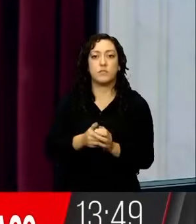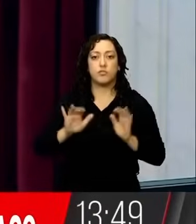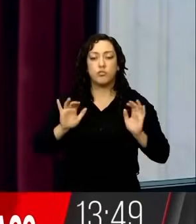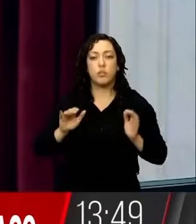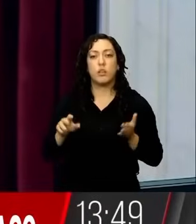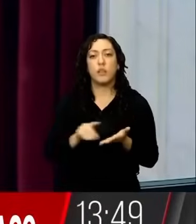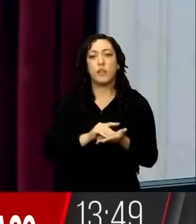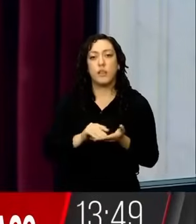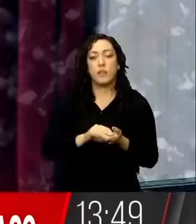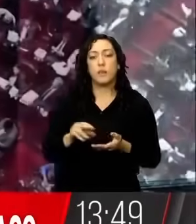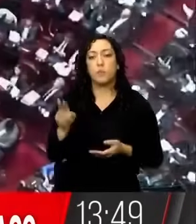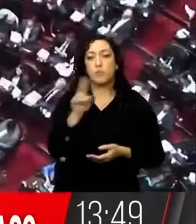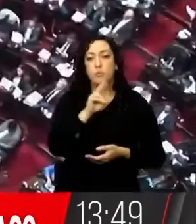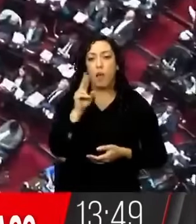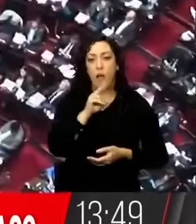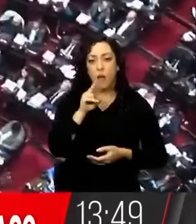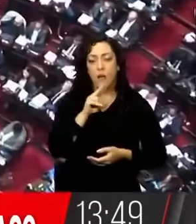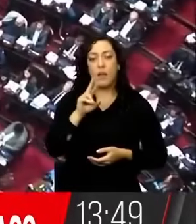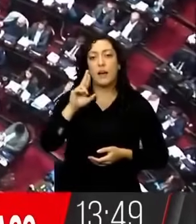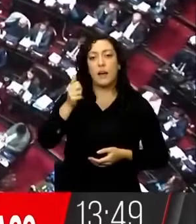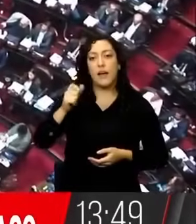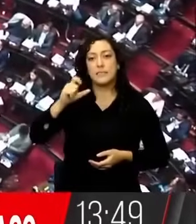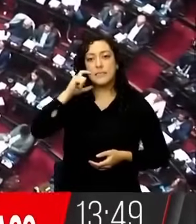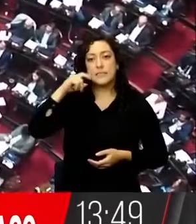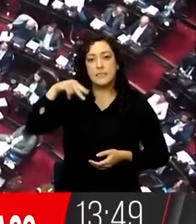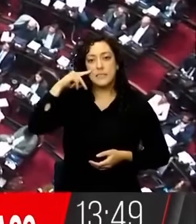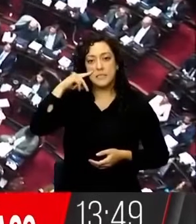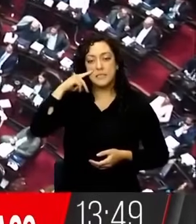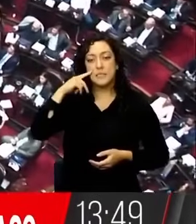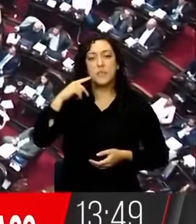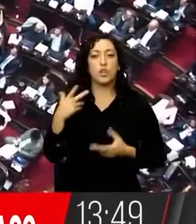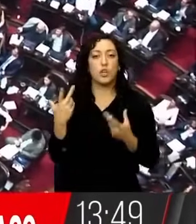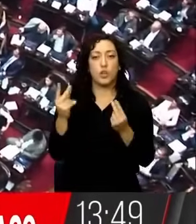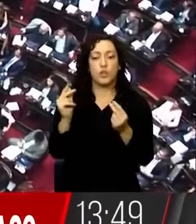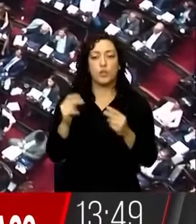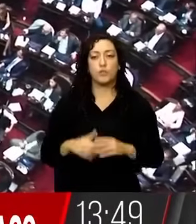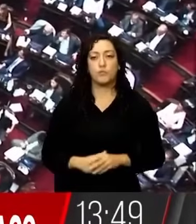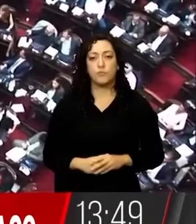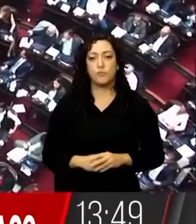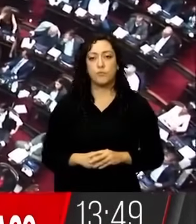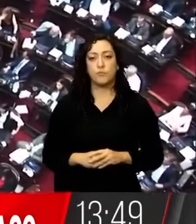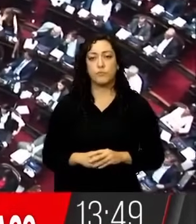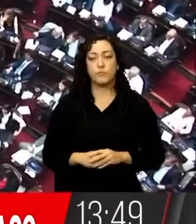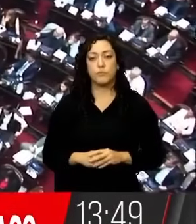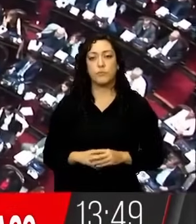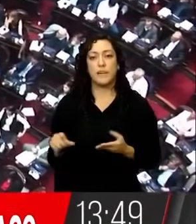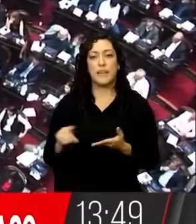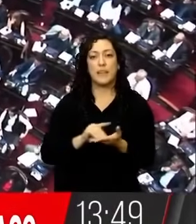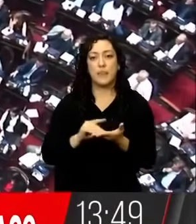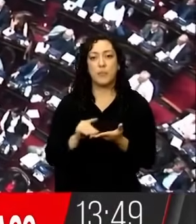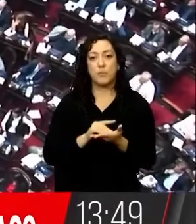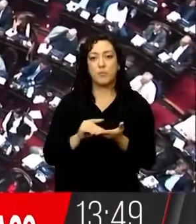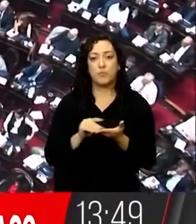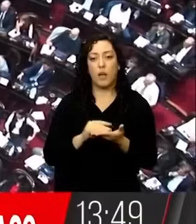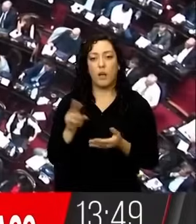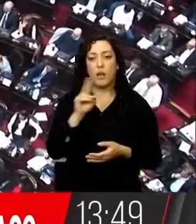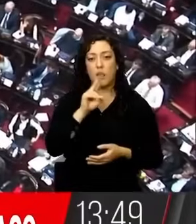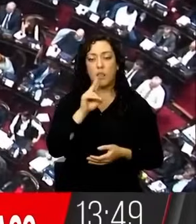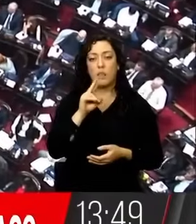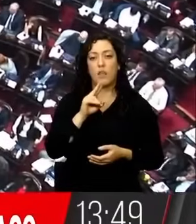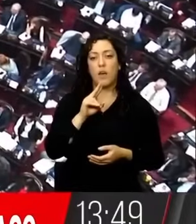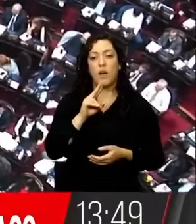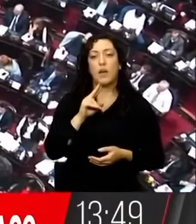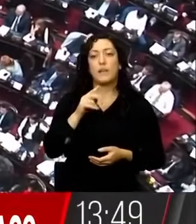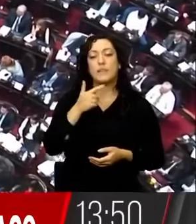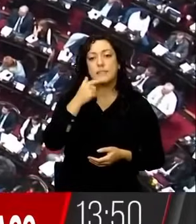Abstención, diputada Verónica Racini. Negativo. Negativo. Diputada